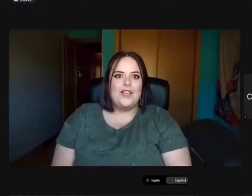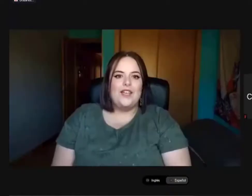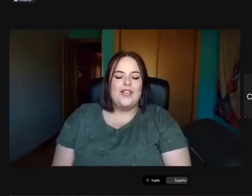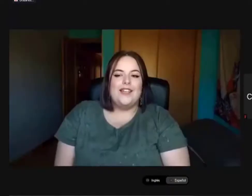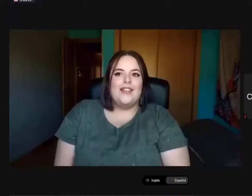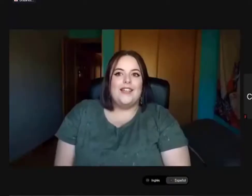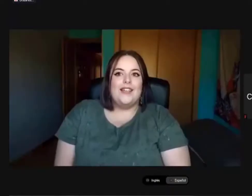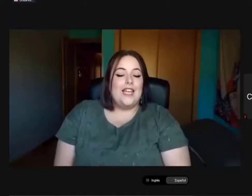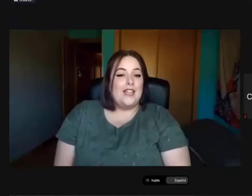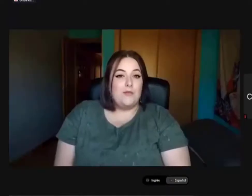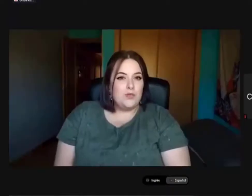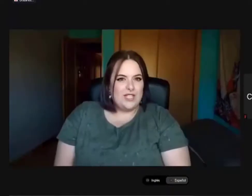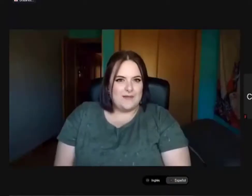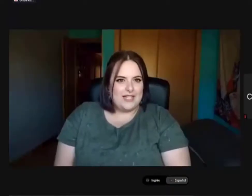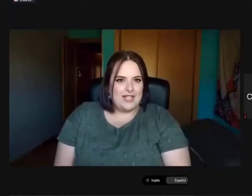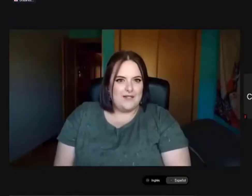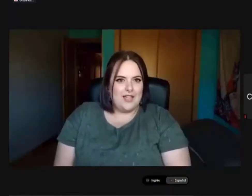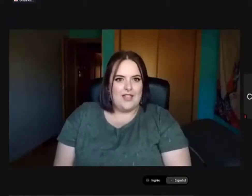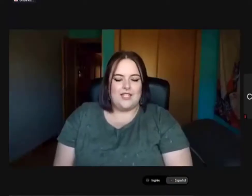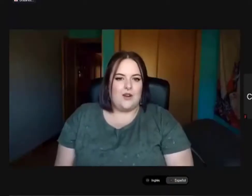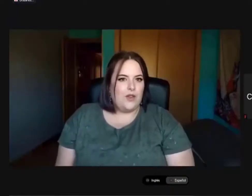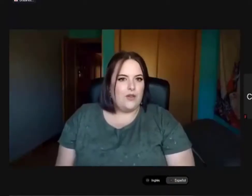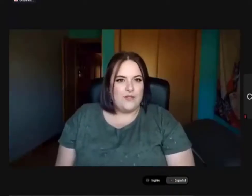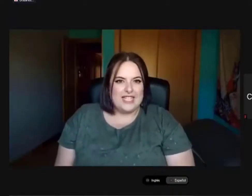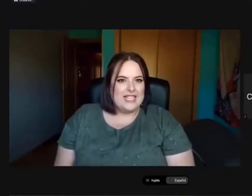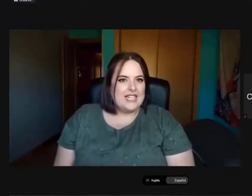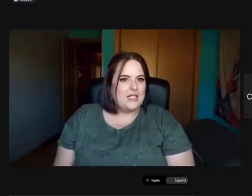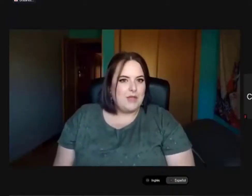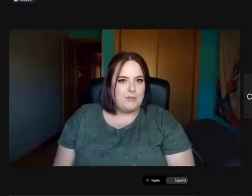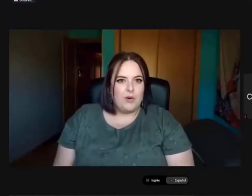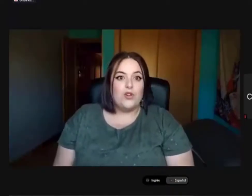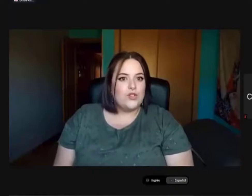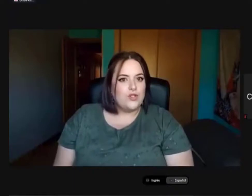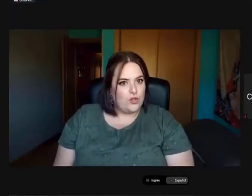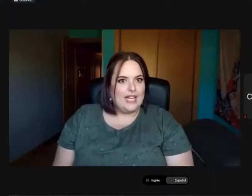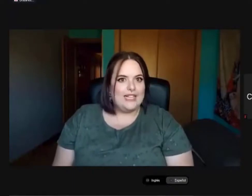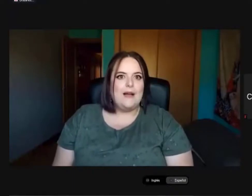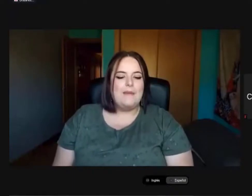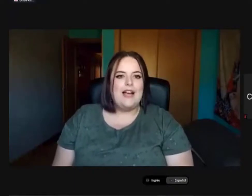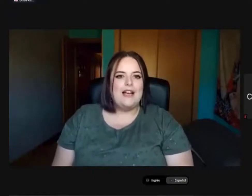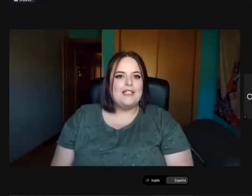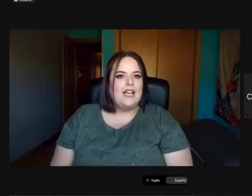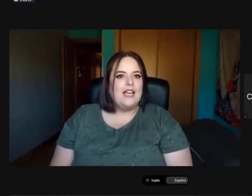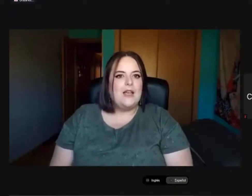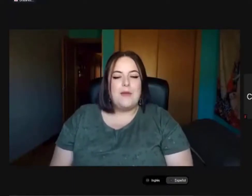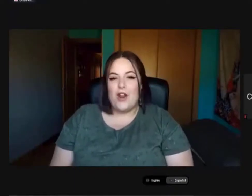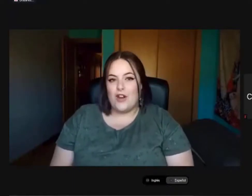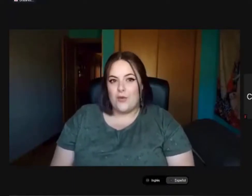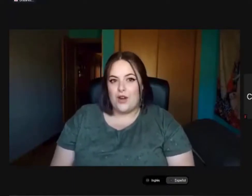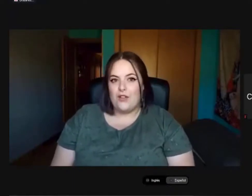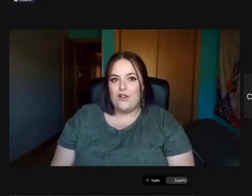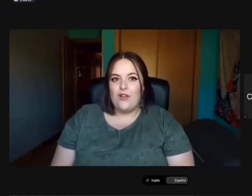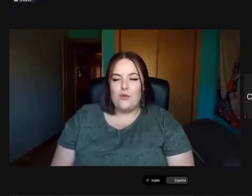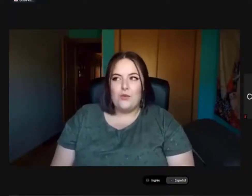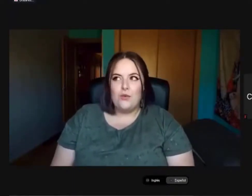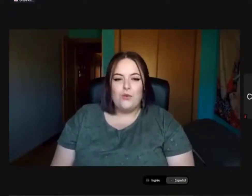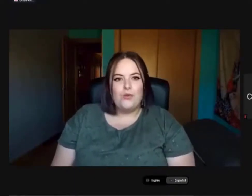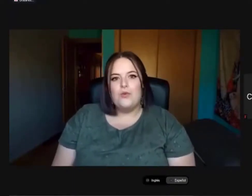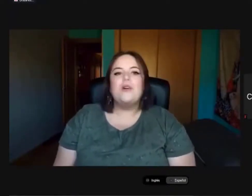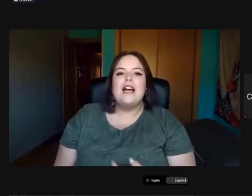Bueno, hicimos muchísimas actividades. Recuerdo fiestas, beer pong, chocolaterapias, pero